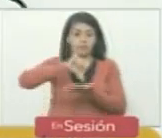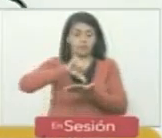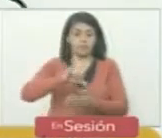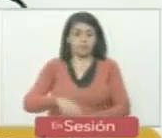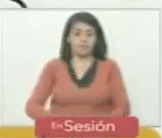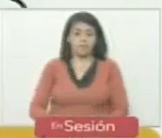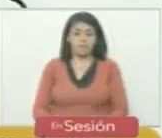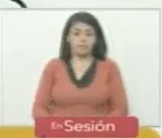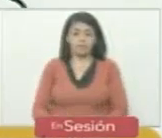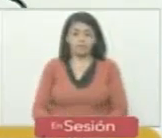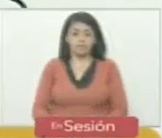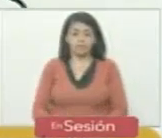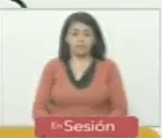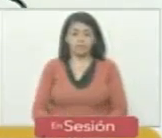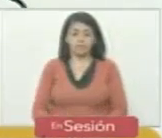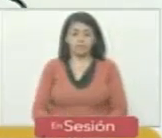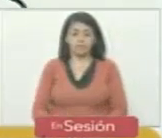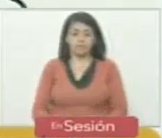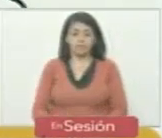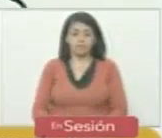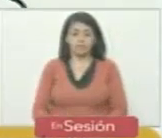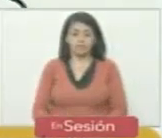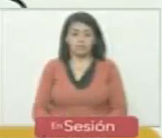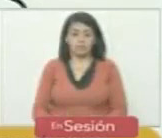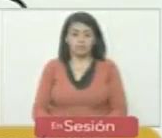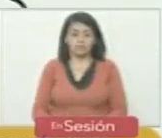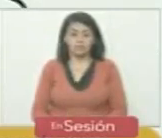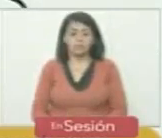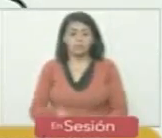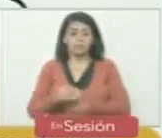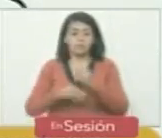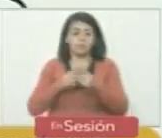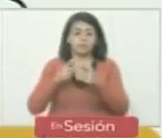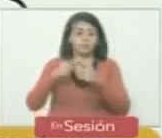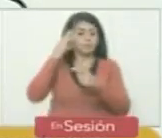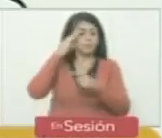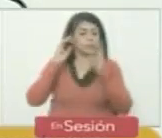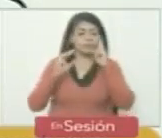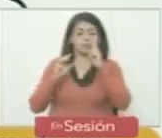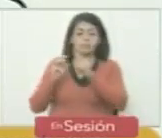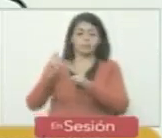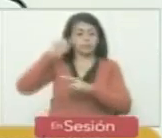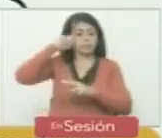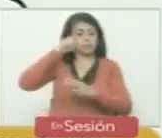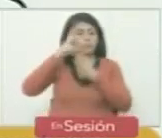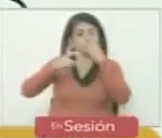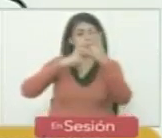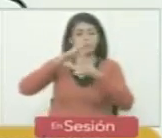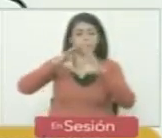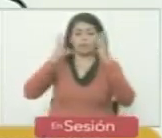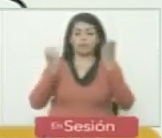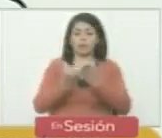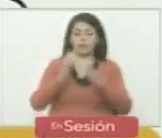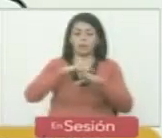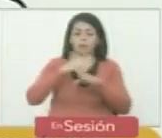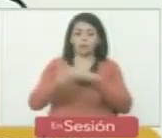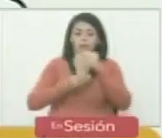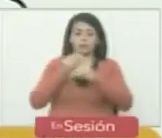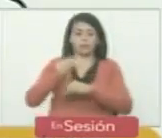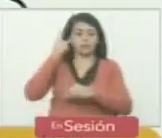Irán. Y si apelamos a nuestra memoria, la imagen que recorrió al mundo, que